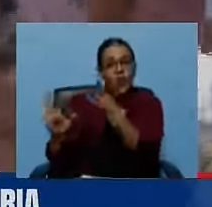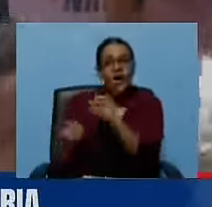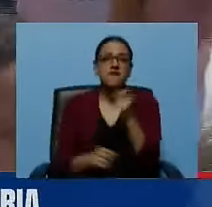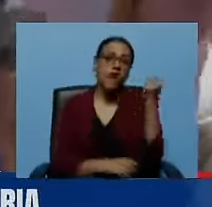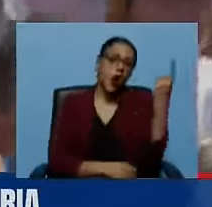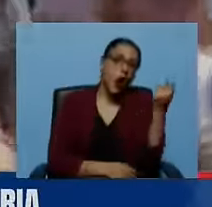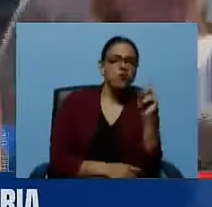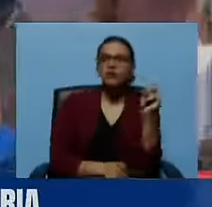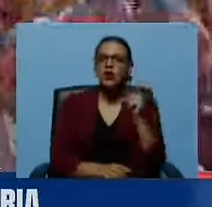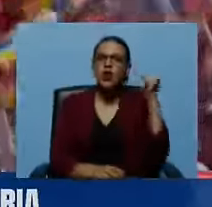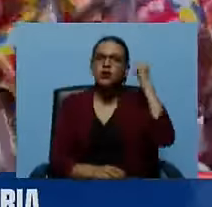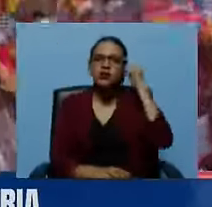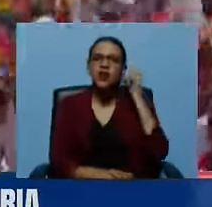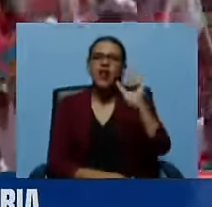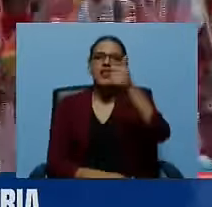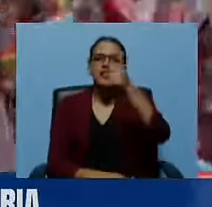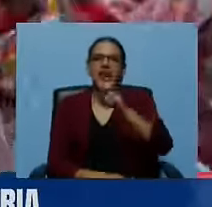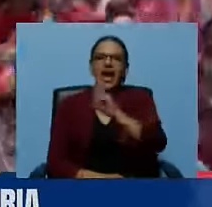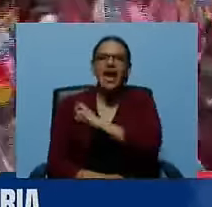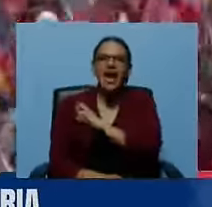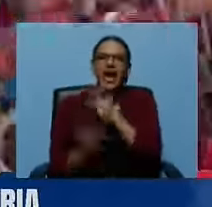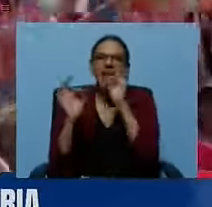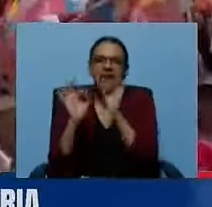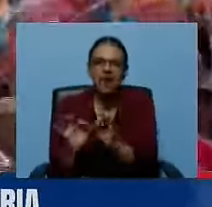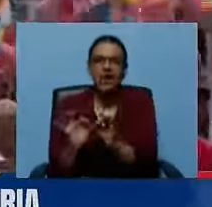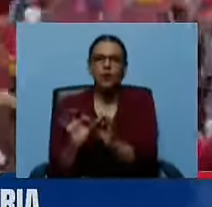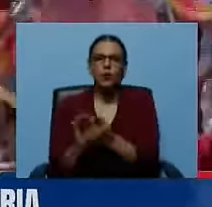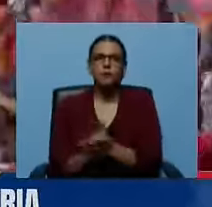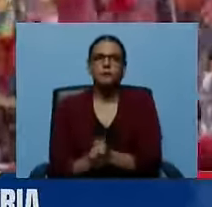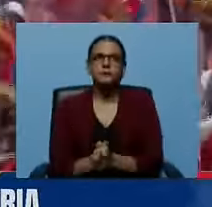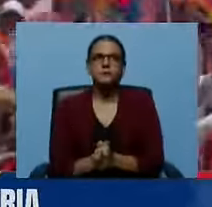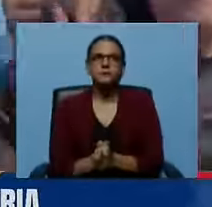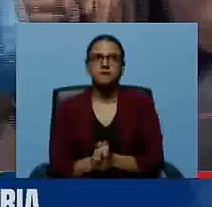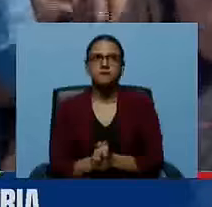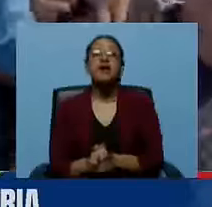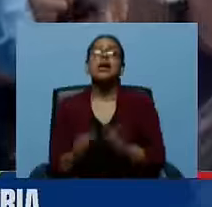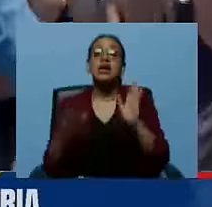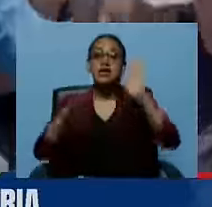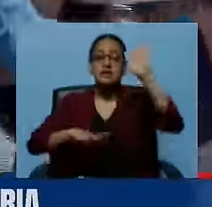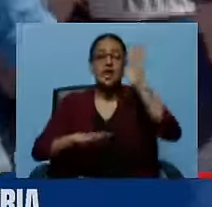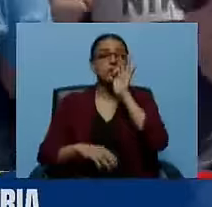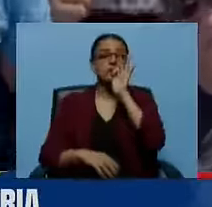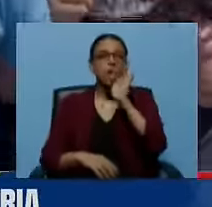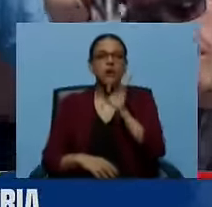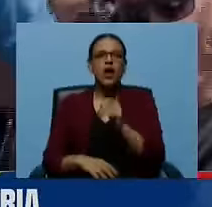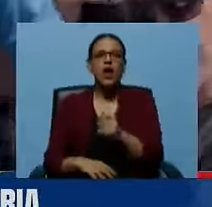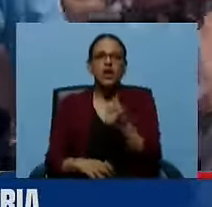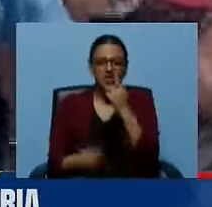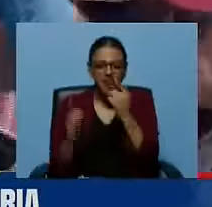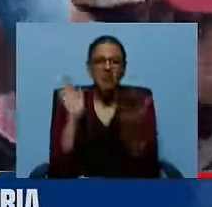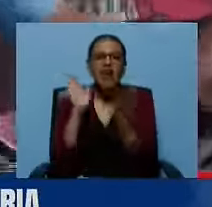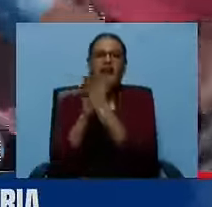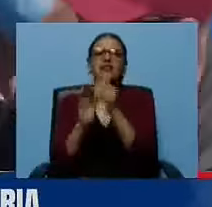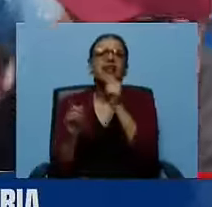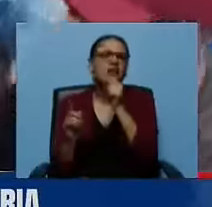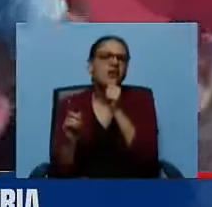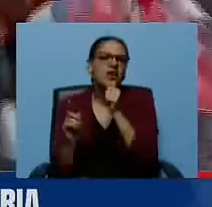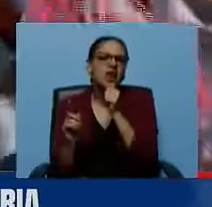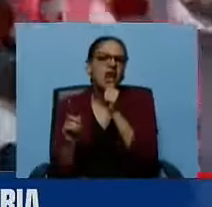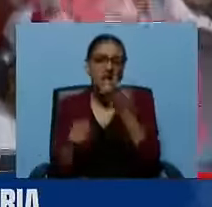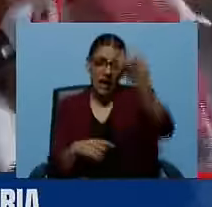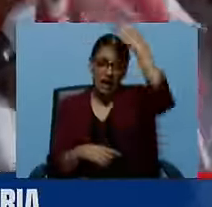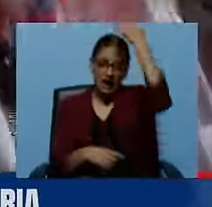11, el 10 de enero, y se juramenta ¿ante quién? Ante el Rey